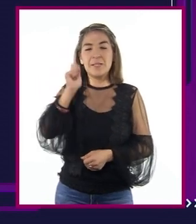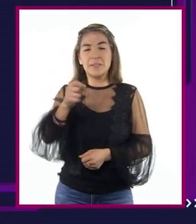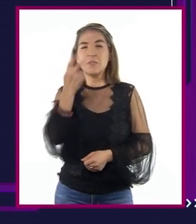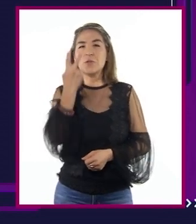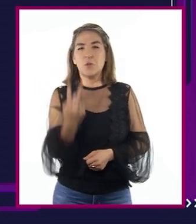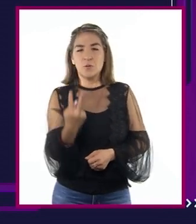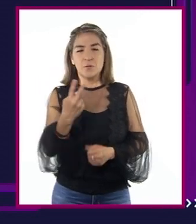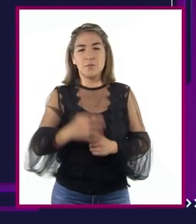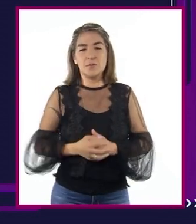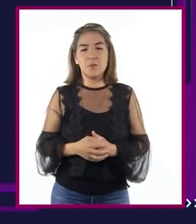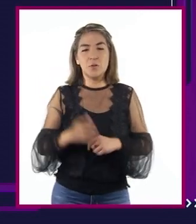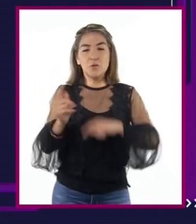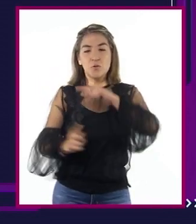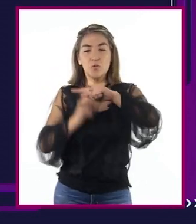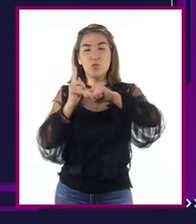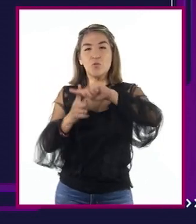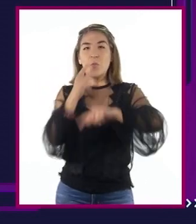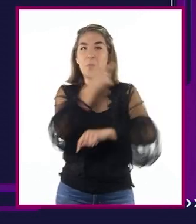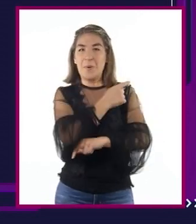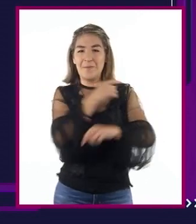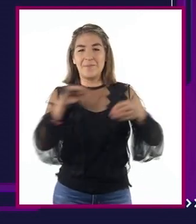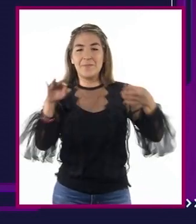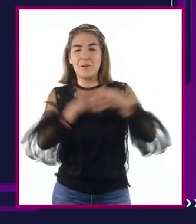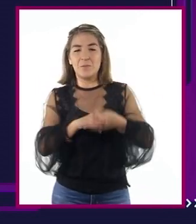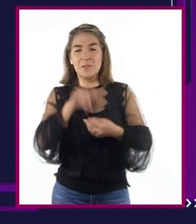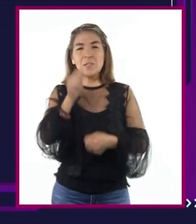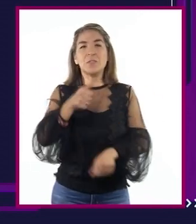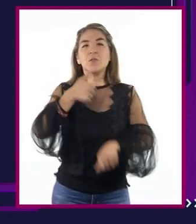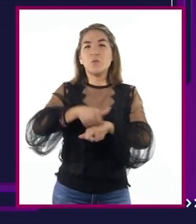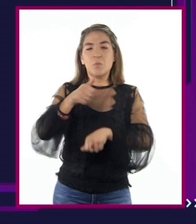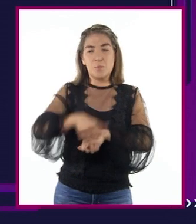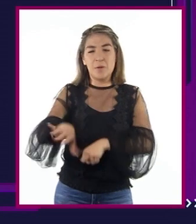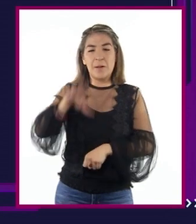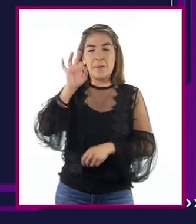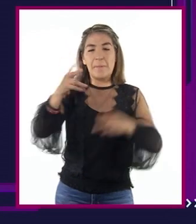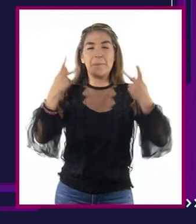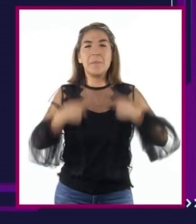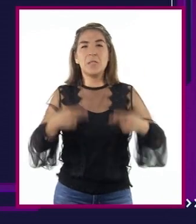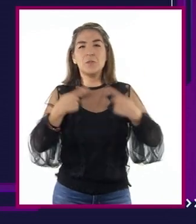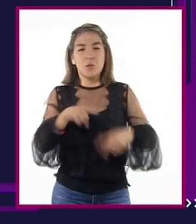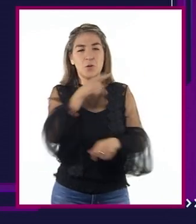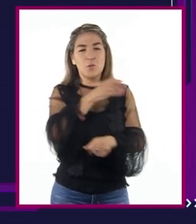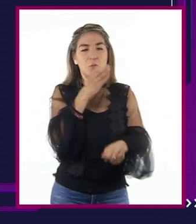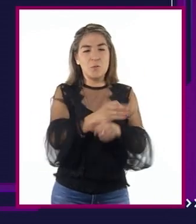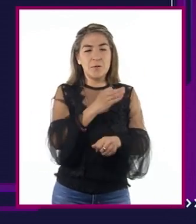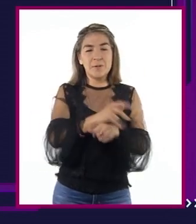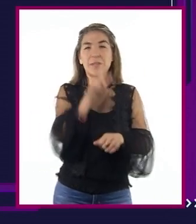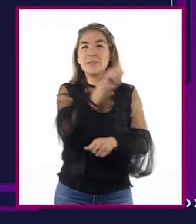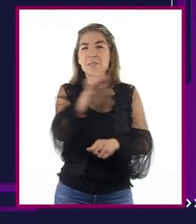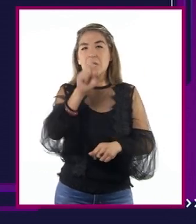2. Sumando estas frecuencias se obtiene el número de personas que tienen